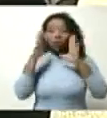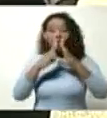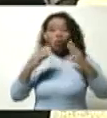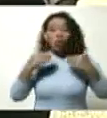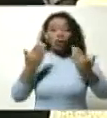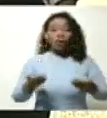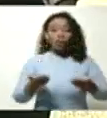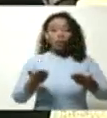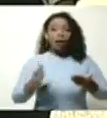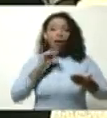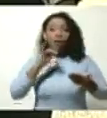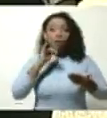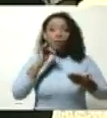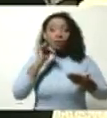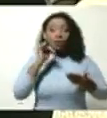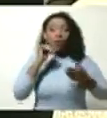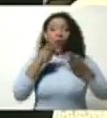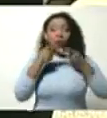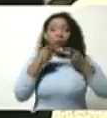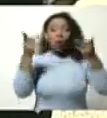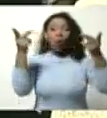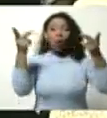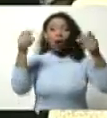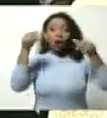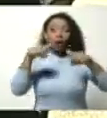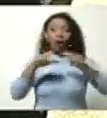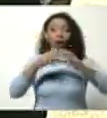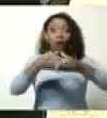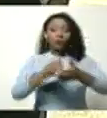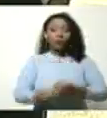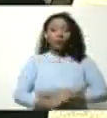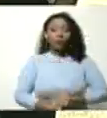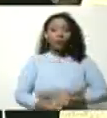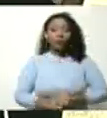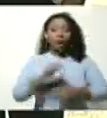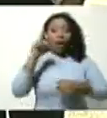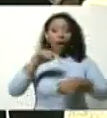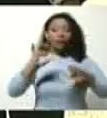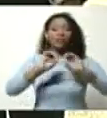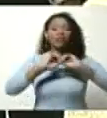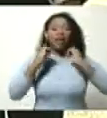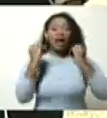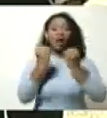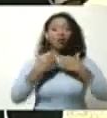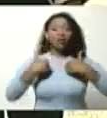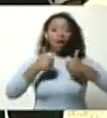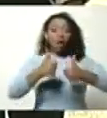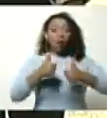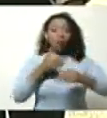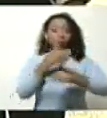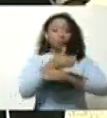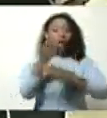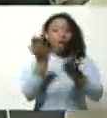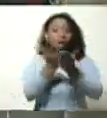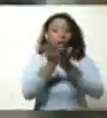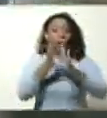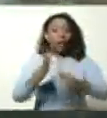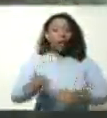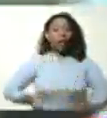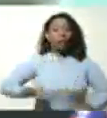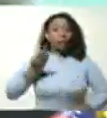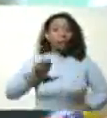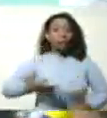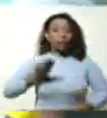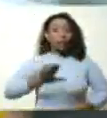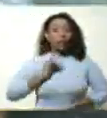la información que se imparten en estas clases. Esta área de la salud para la escuela es fundamental.